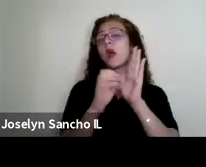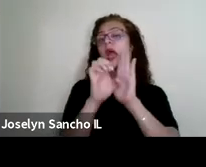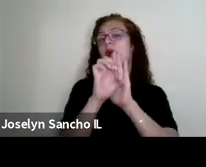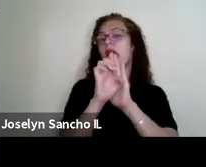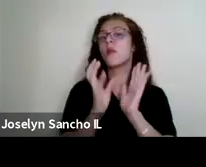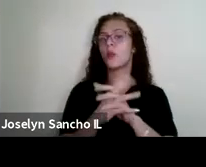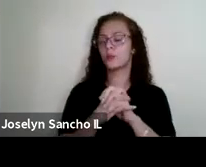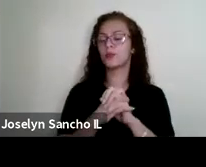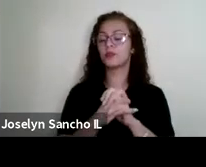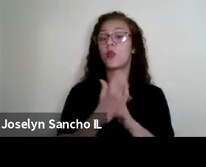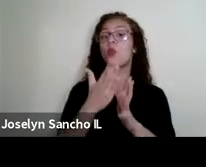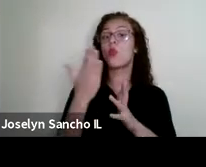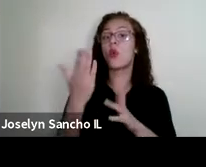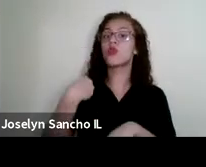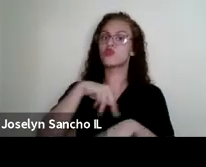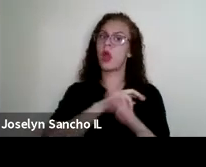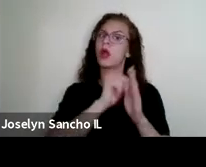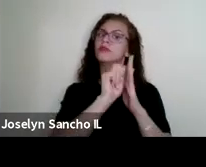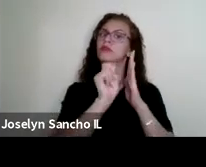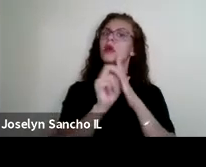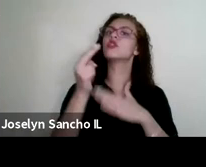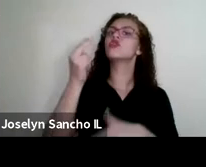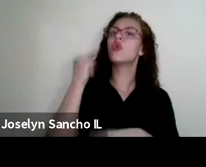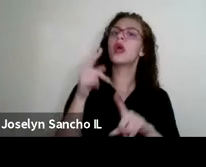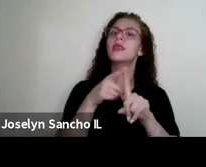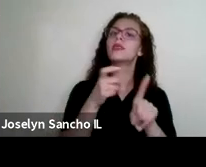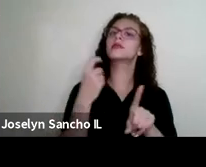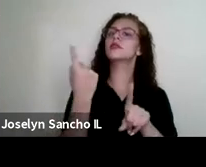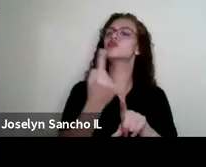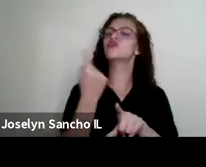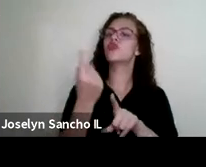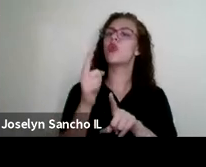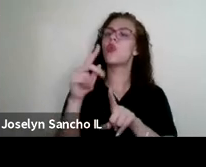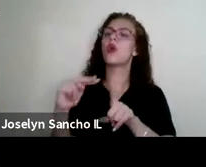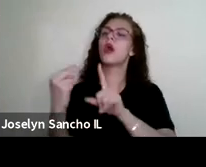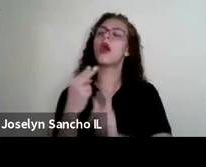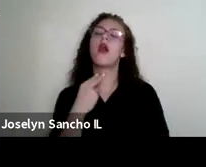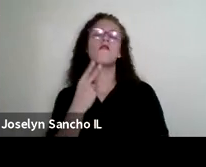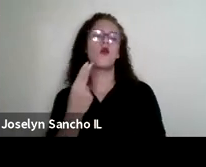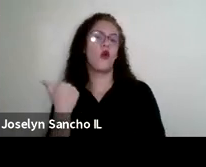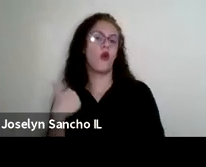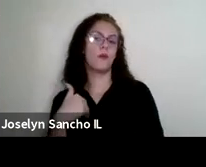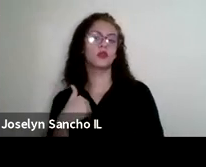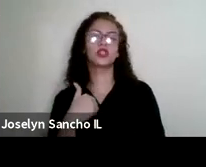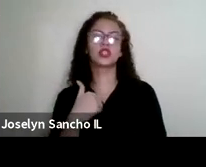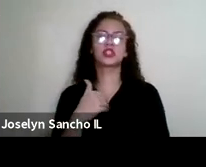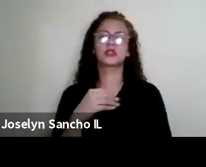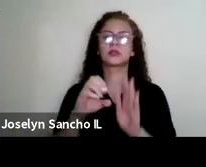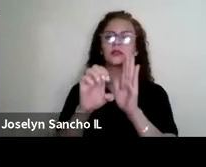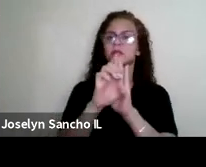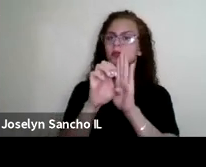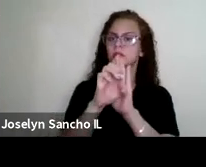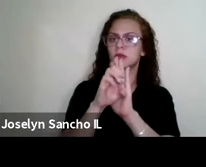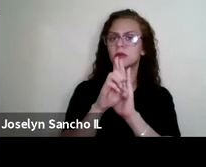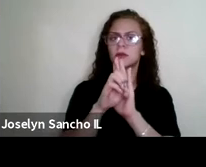de cuando hemos escrito la historia desde solamente una voz. Por ejemplo, resulta que